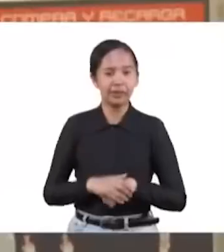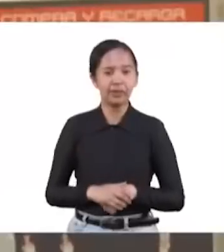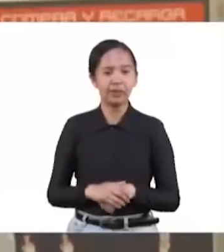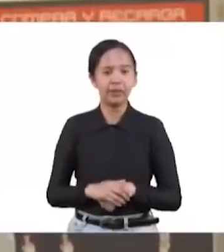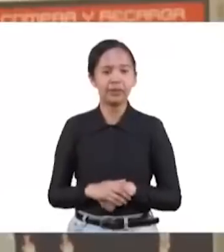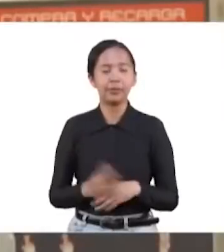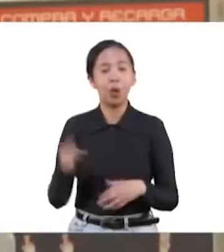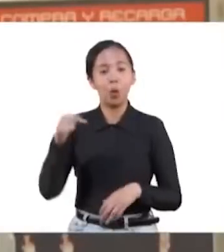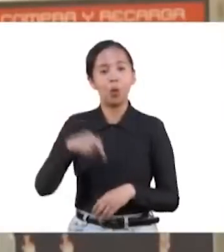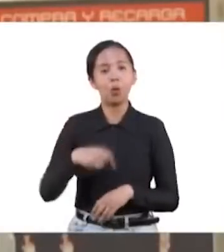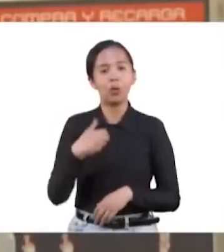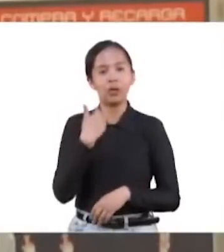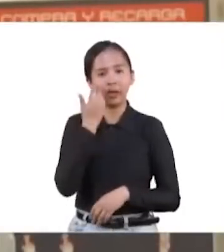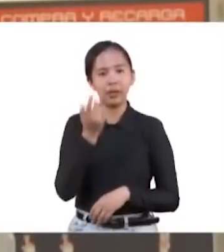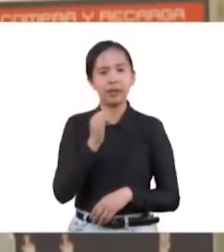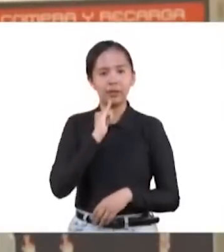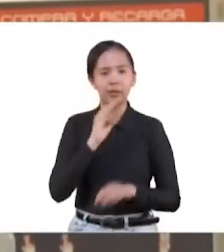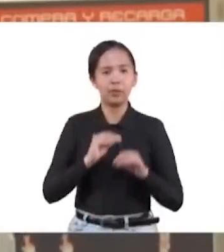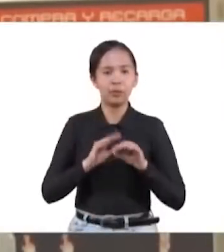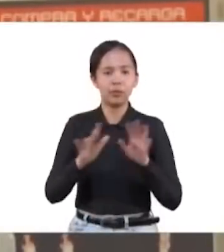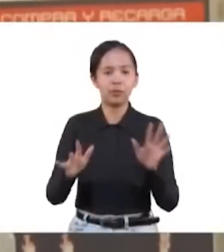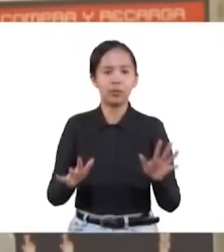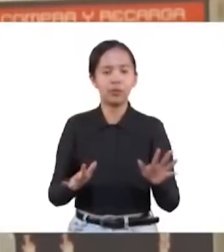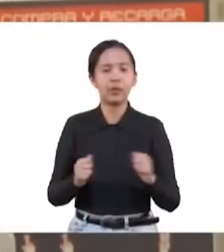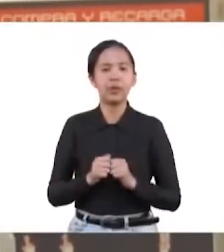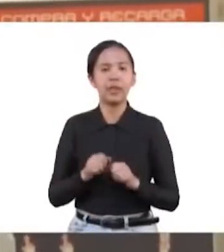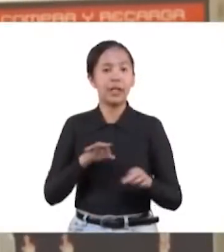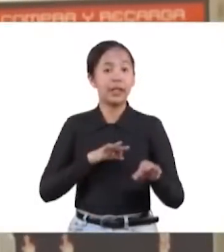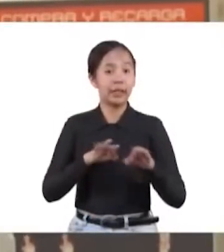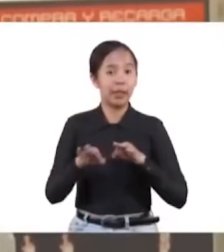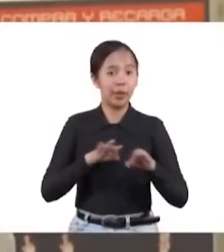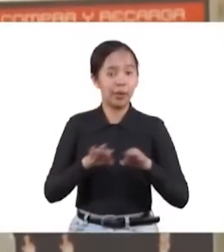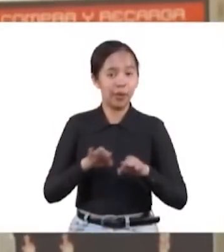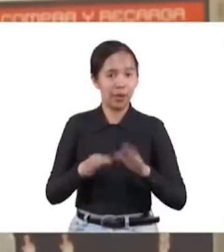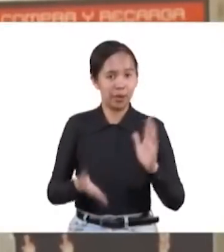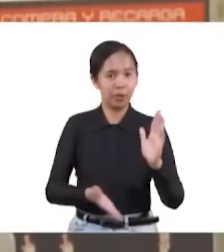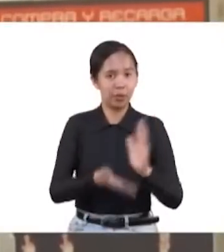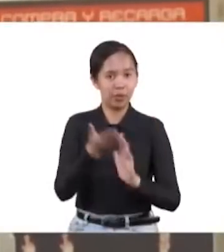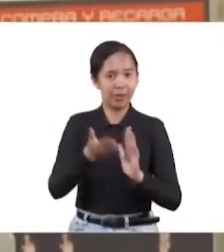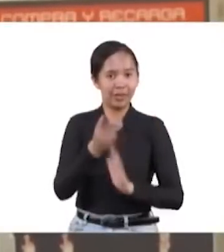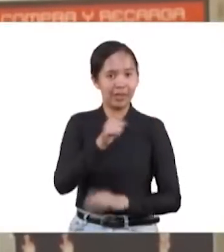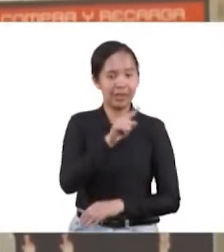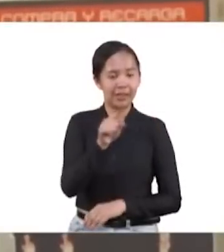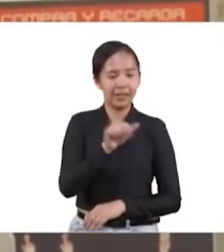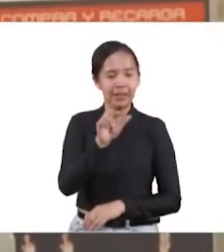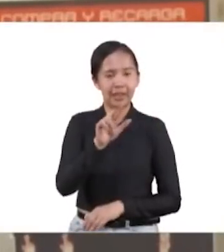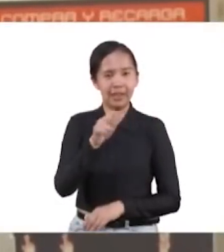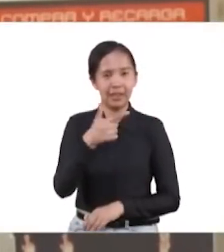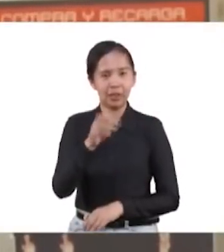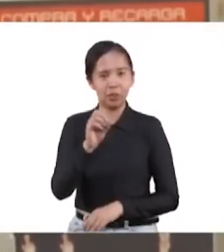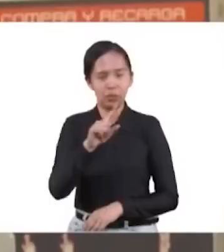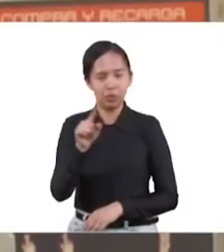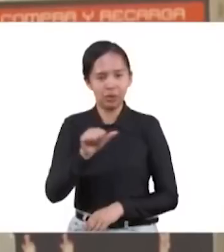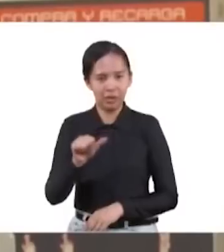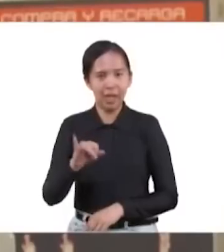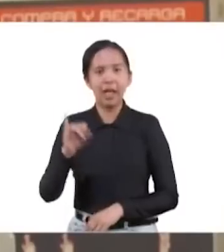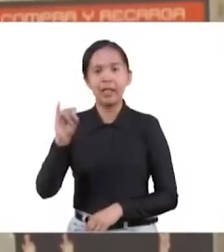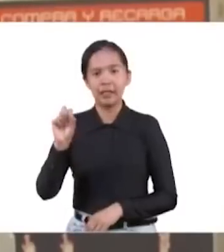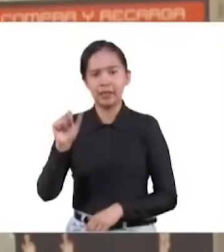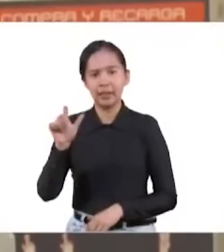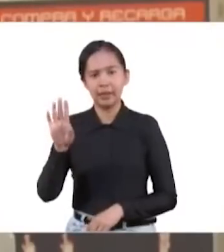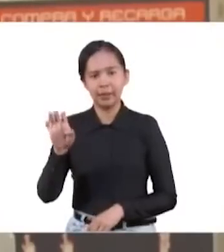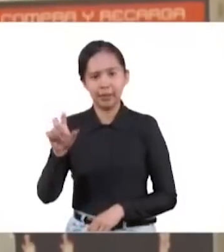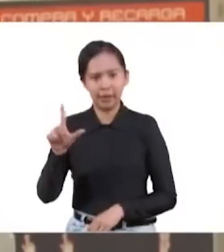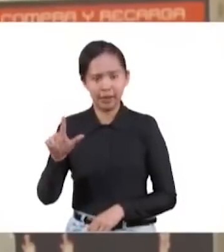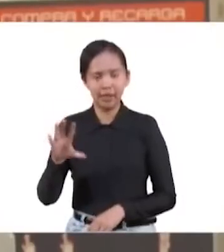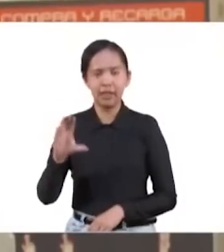Hoy queremos informar de la conclusión de los trabajos de obra civil en el tramo Zaragoza-Isabel la Católica, así